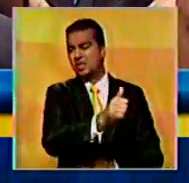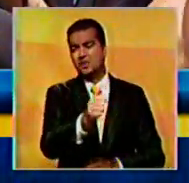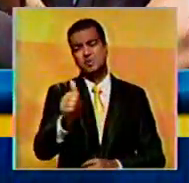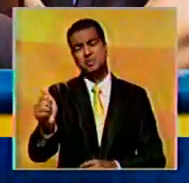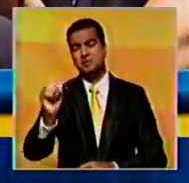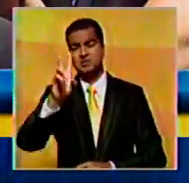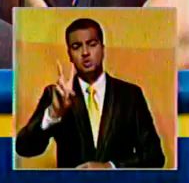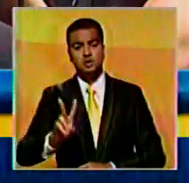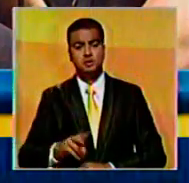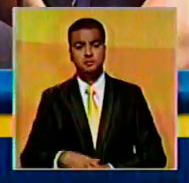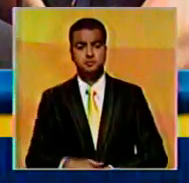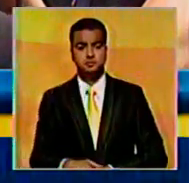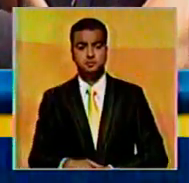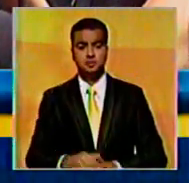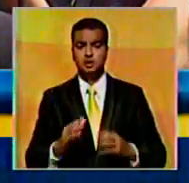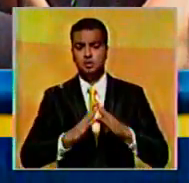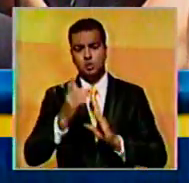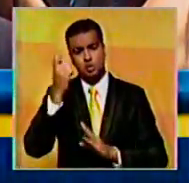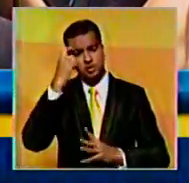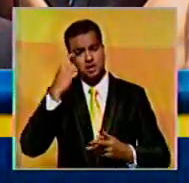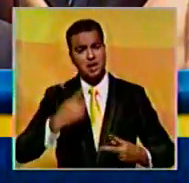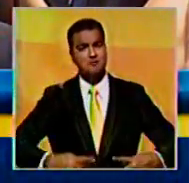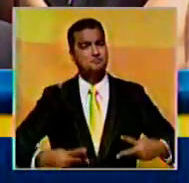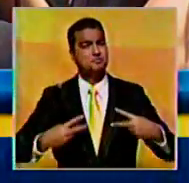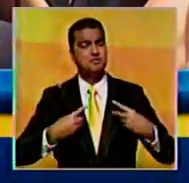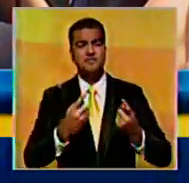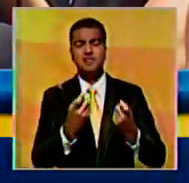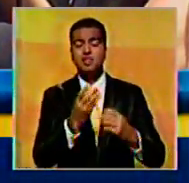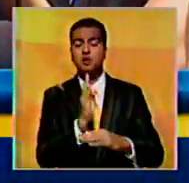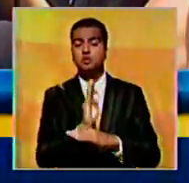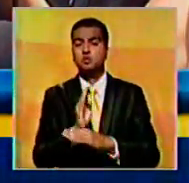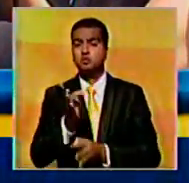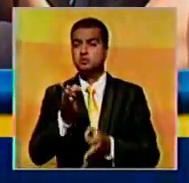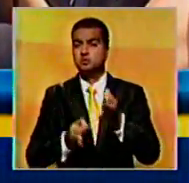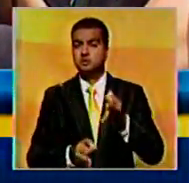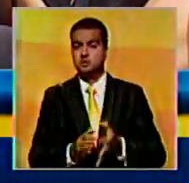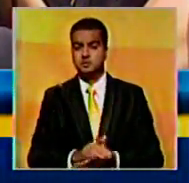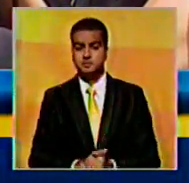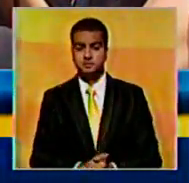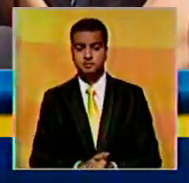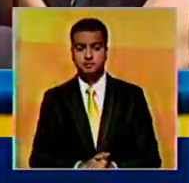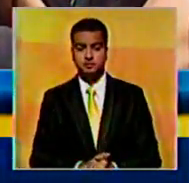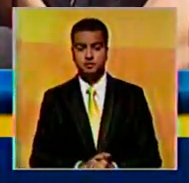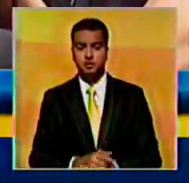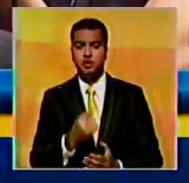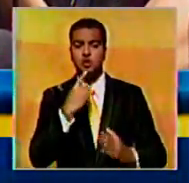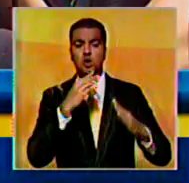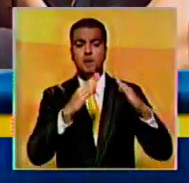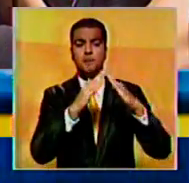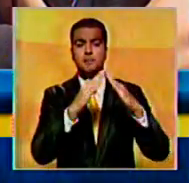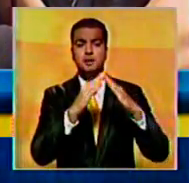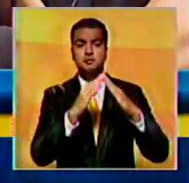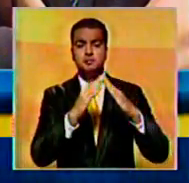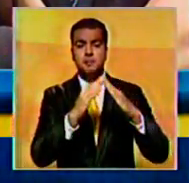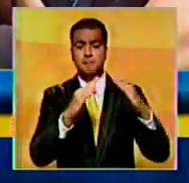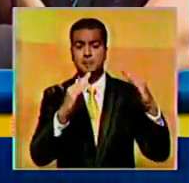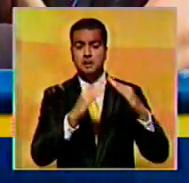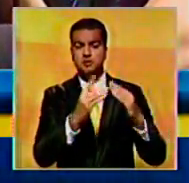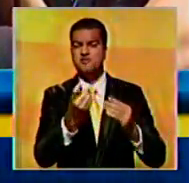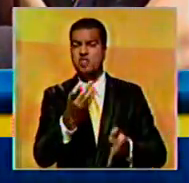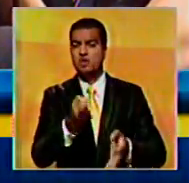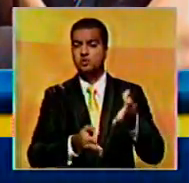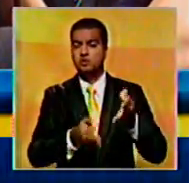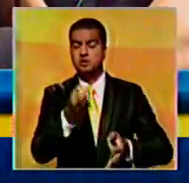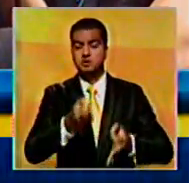de venezolanos que día a día viven injusticias. De hoy en adelante yo nombro este edificio el Palacio de Injusticia y